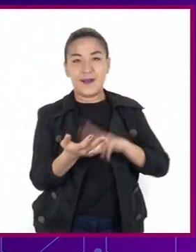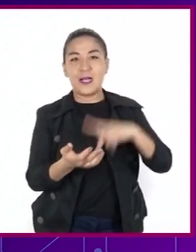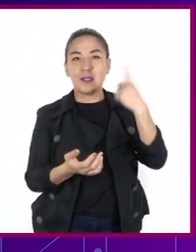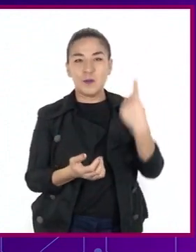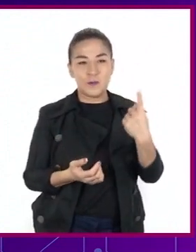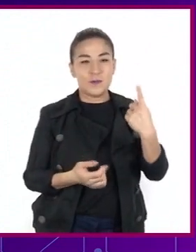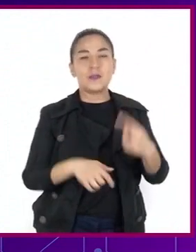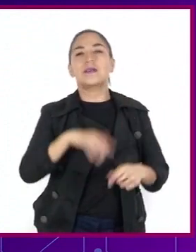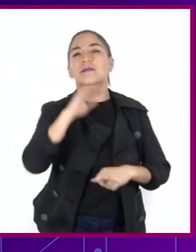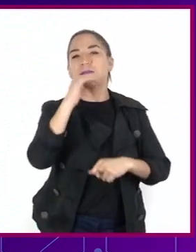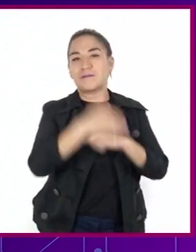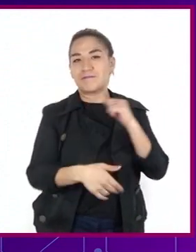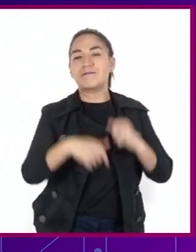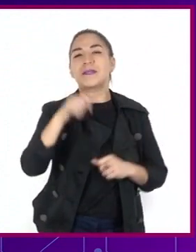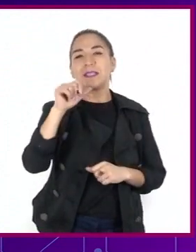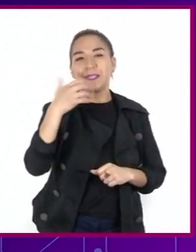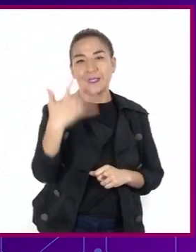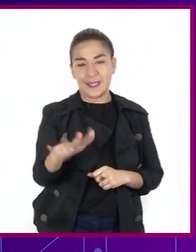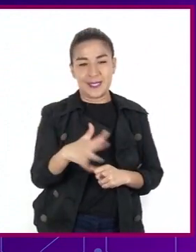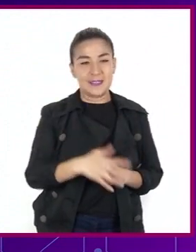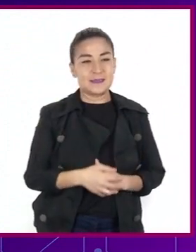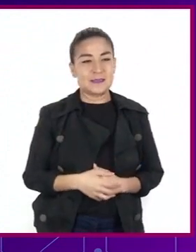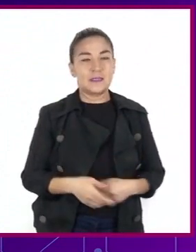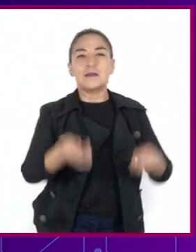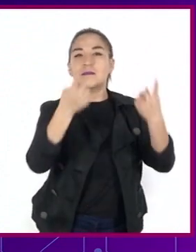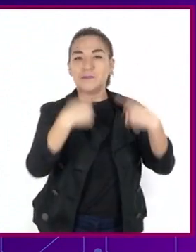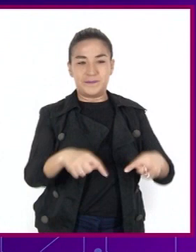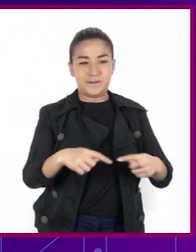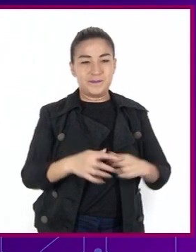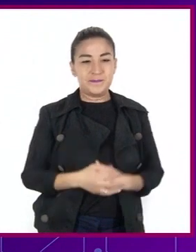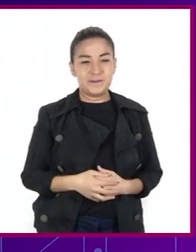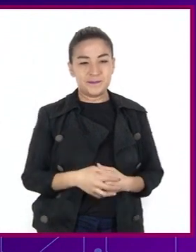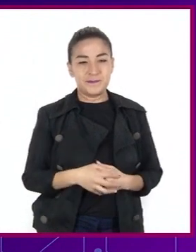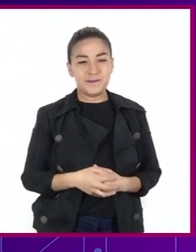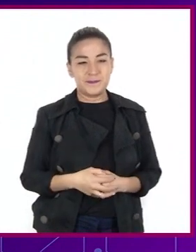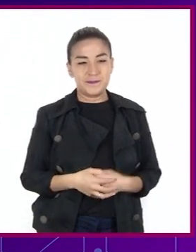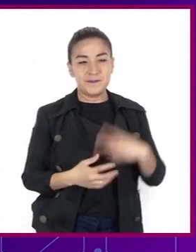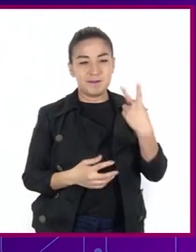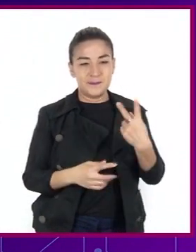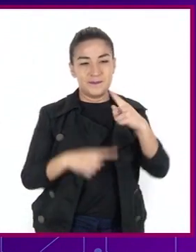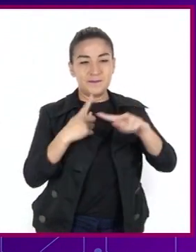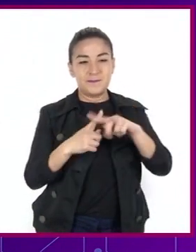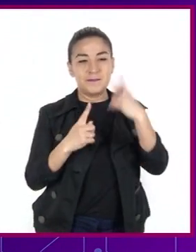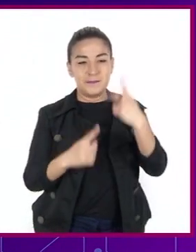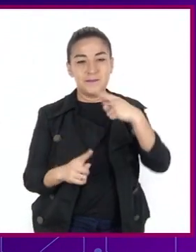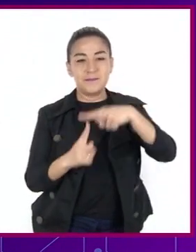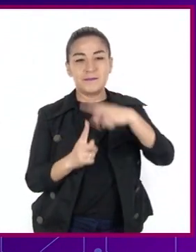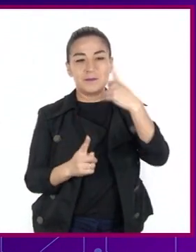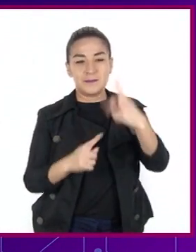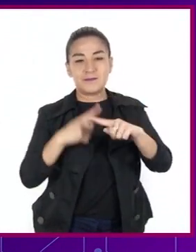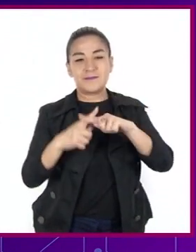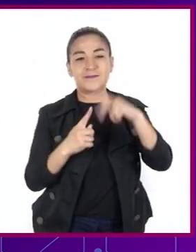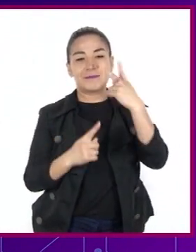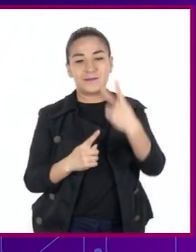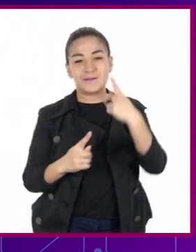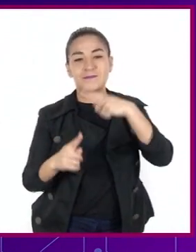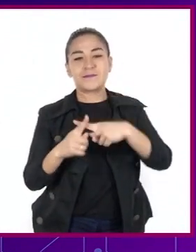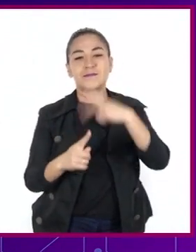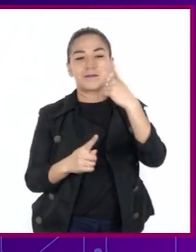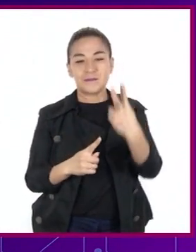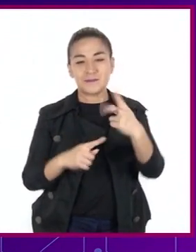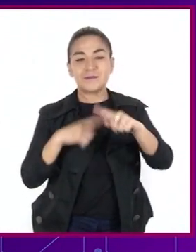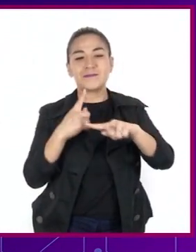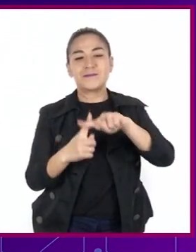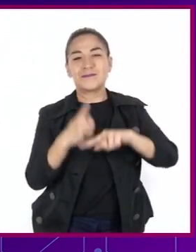el término es 10. Para n en el segundo término tenemos 2 por 2 más 2 por 2 más 2 por 2